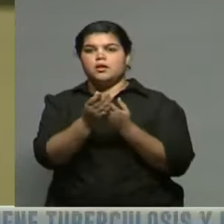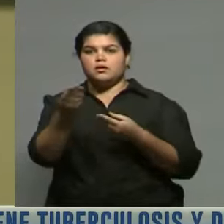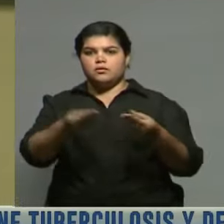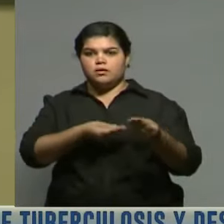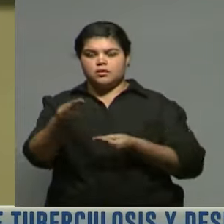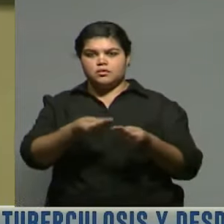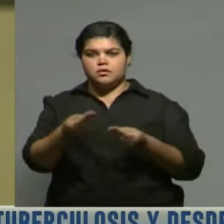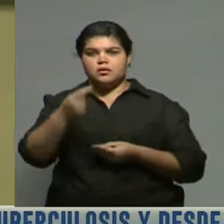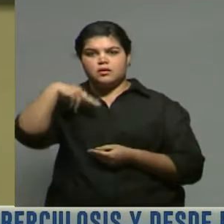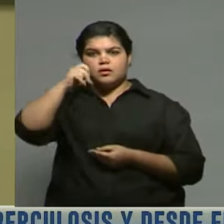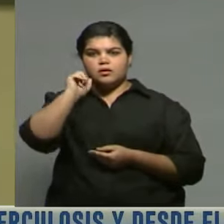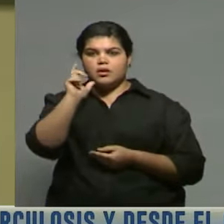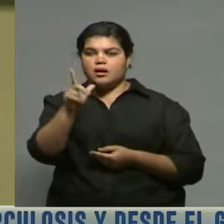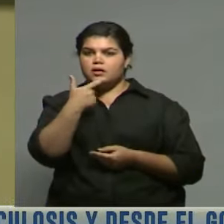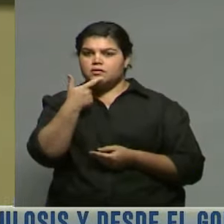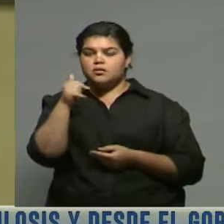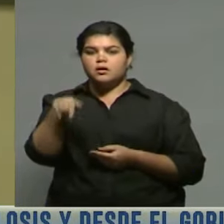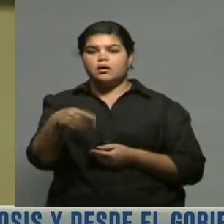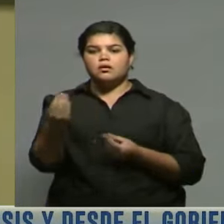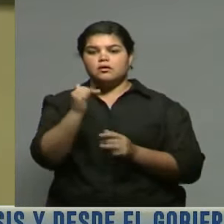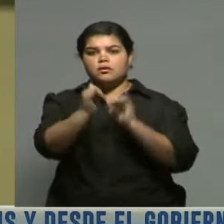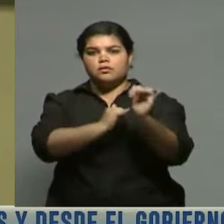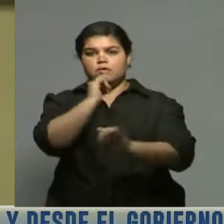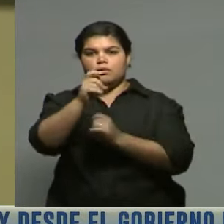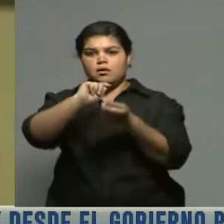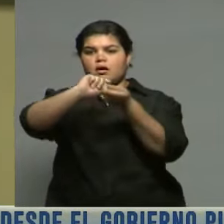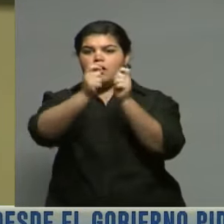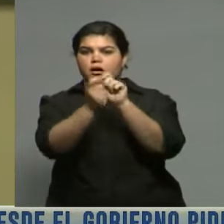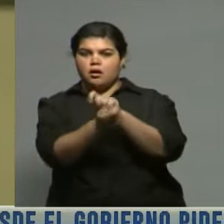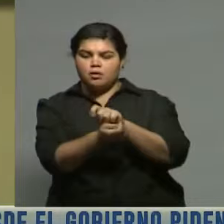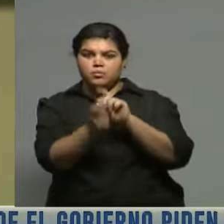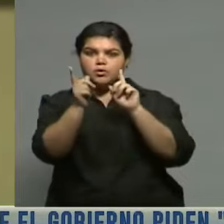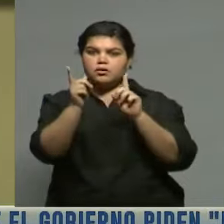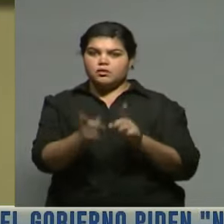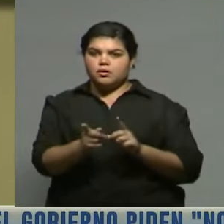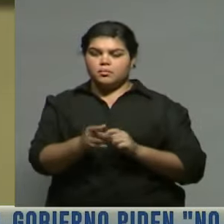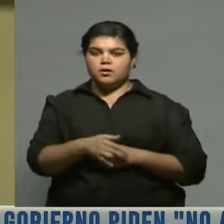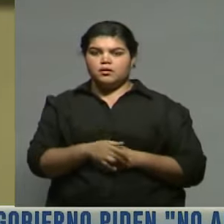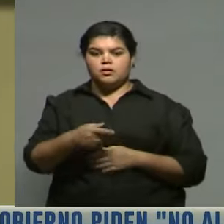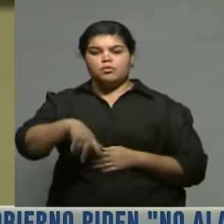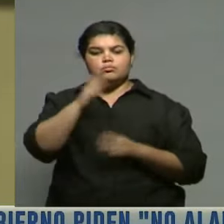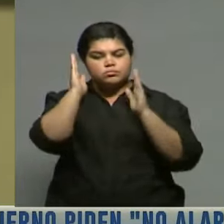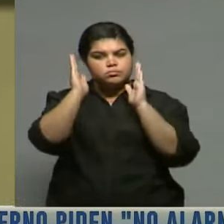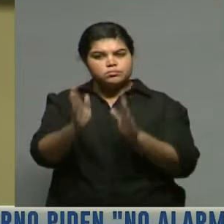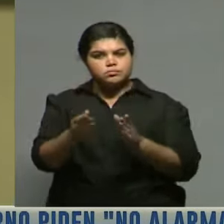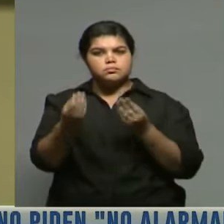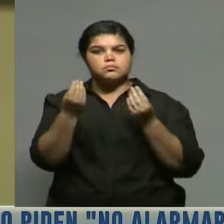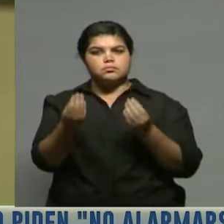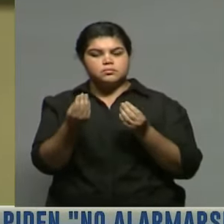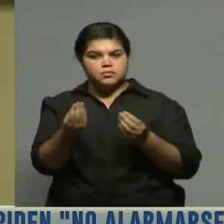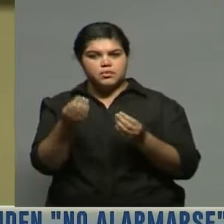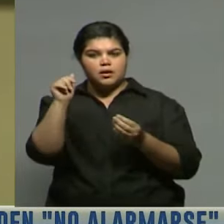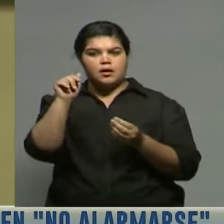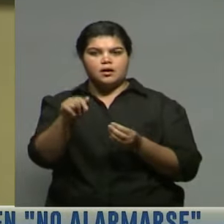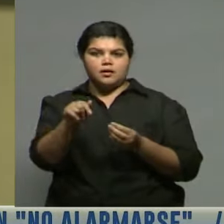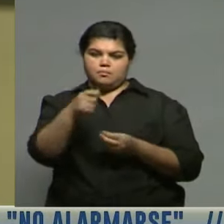de Hacienda, Nicolás Dujovne, justamente hablando de esta reforma y sobre todo nosotros ahora nos vamos a enfocar en el plano que afecta